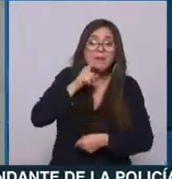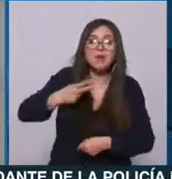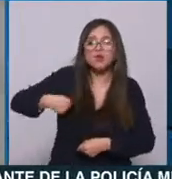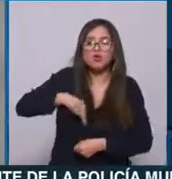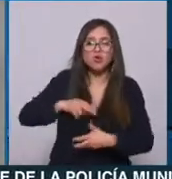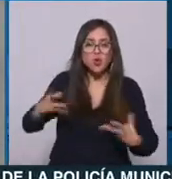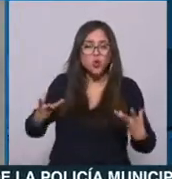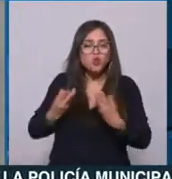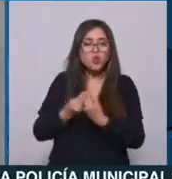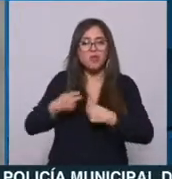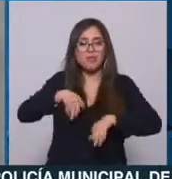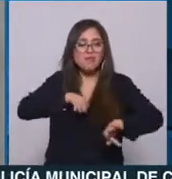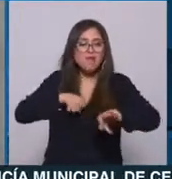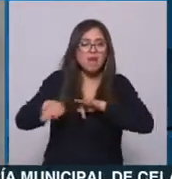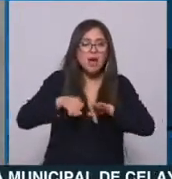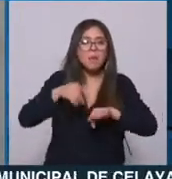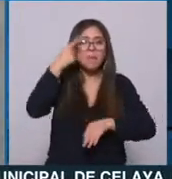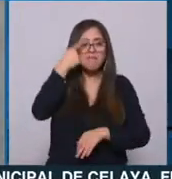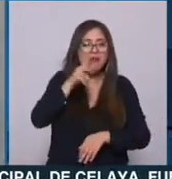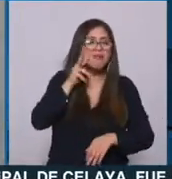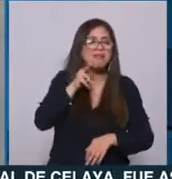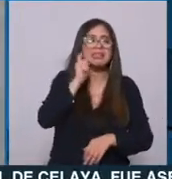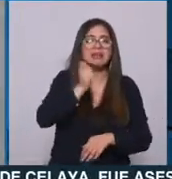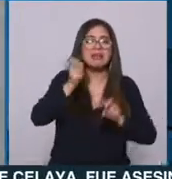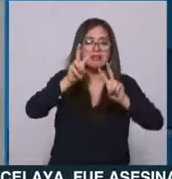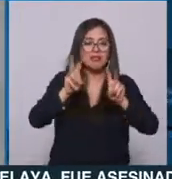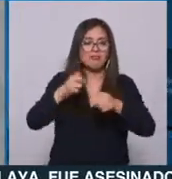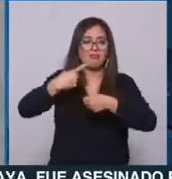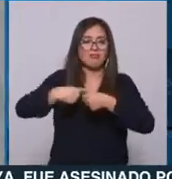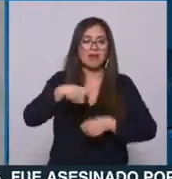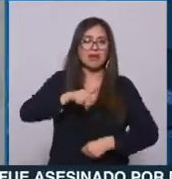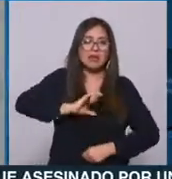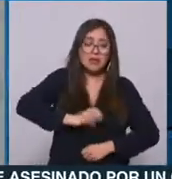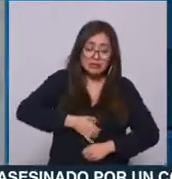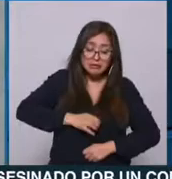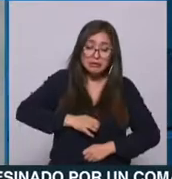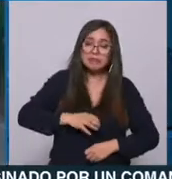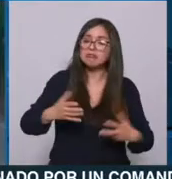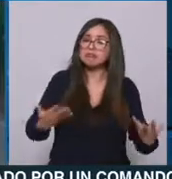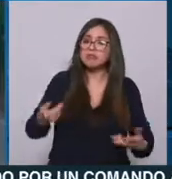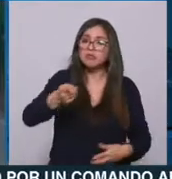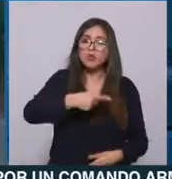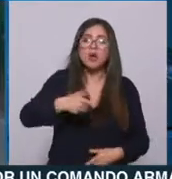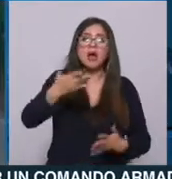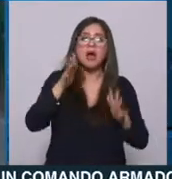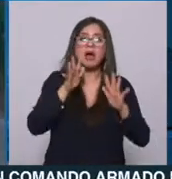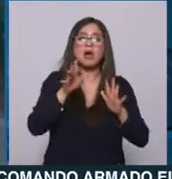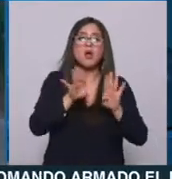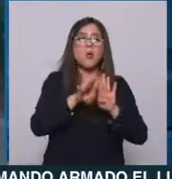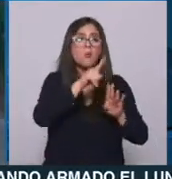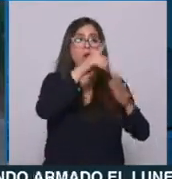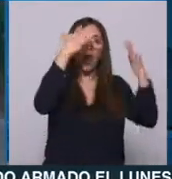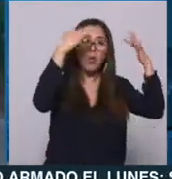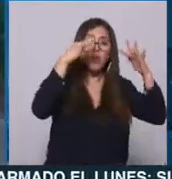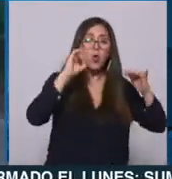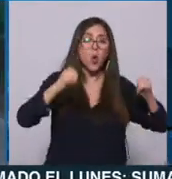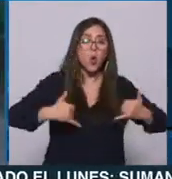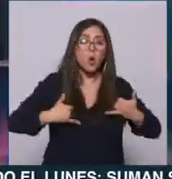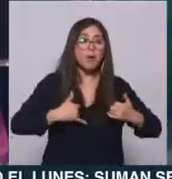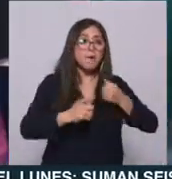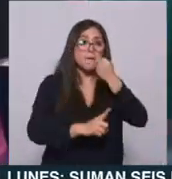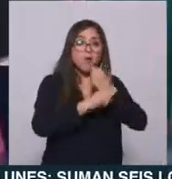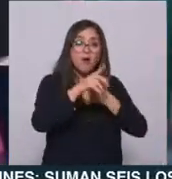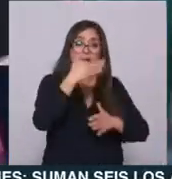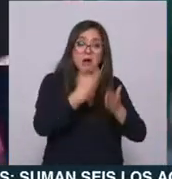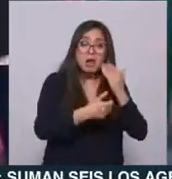tratamos cáncer, pues obviamente vimos que esto no fue tan aparatoso en la parte de adultos o adolescentes. Doctor,